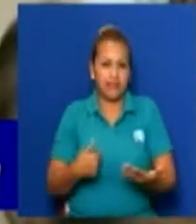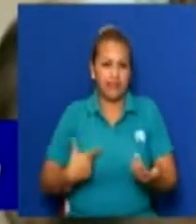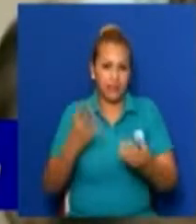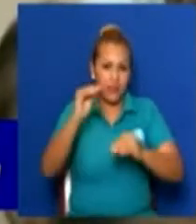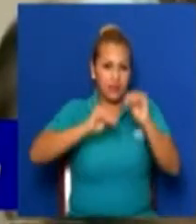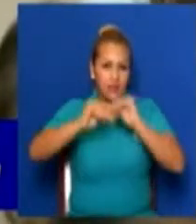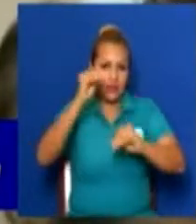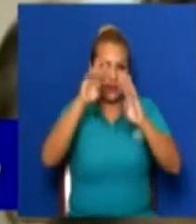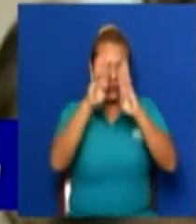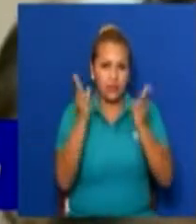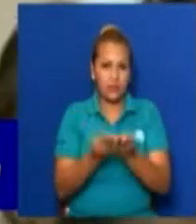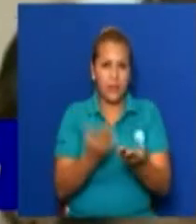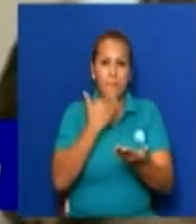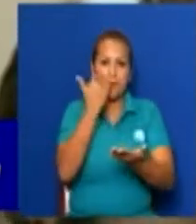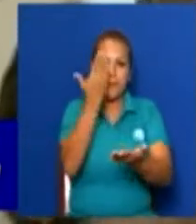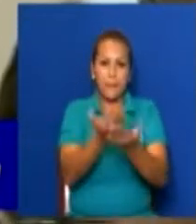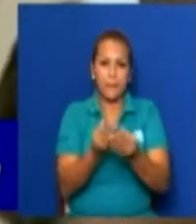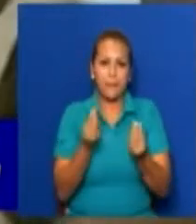gracias.